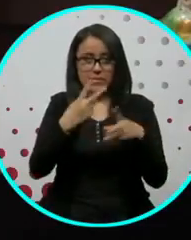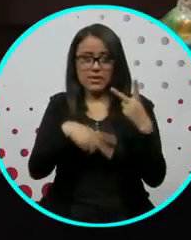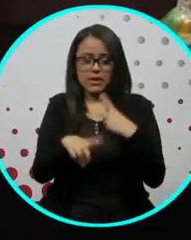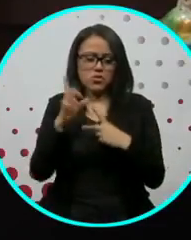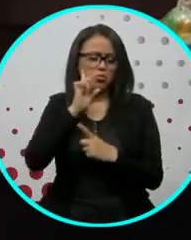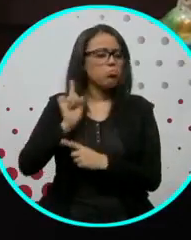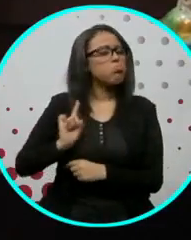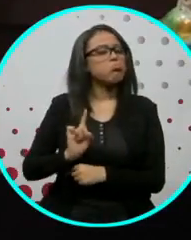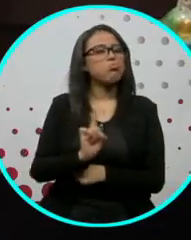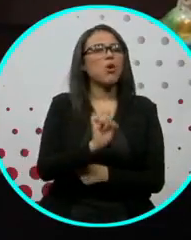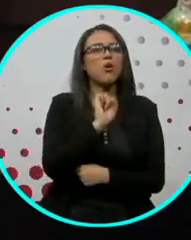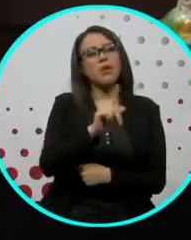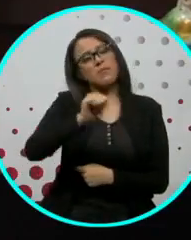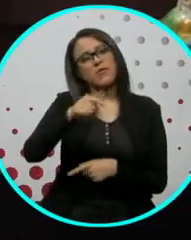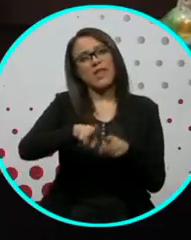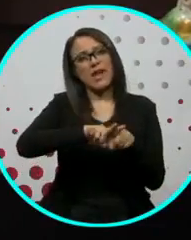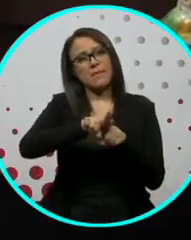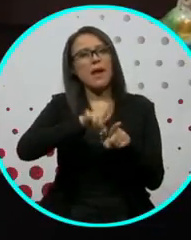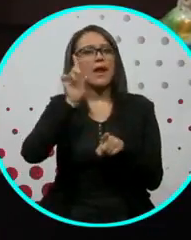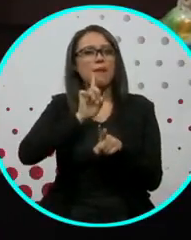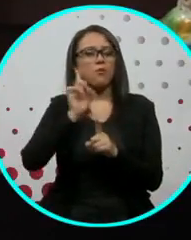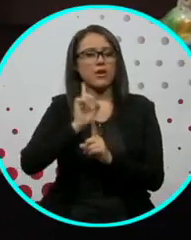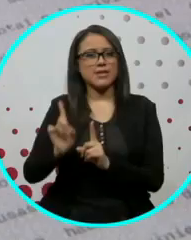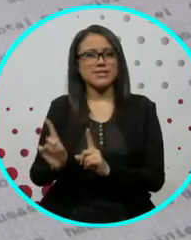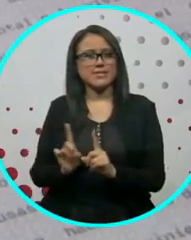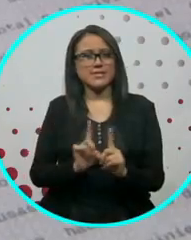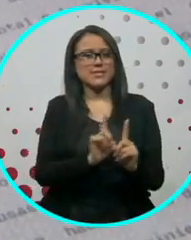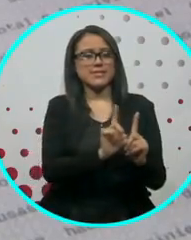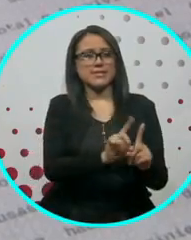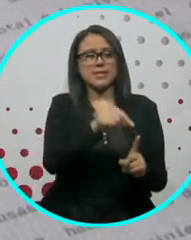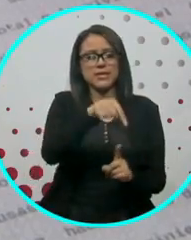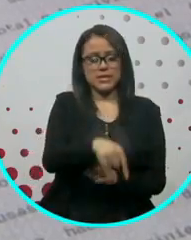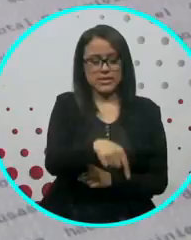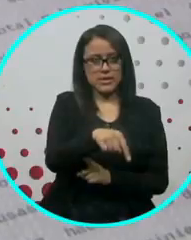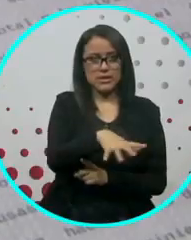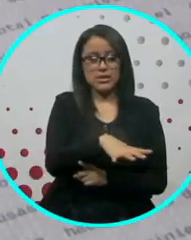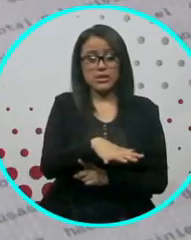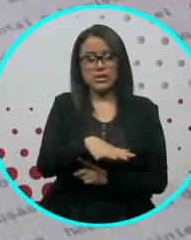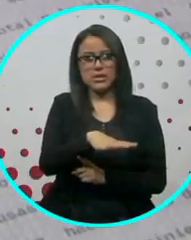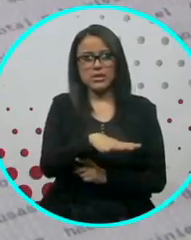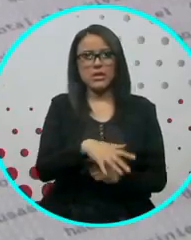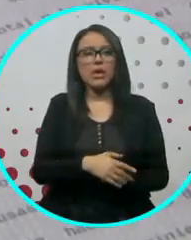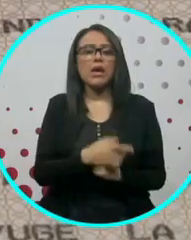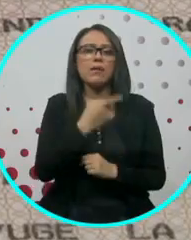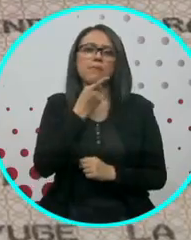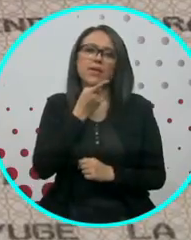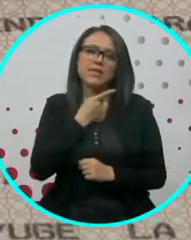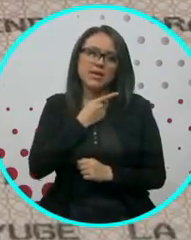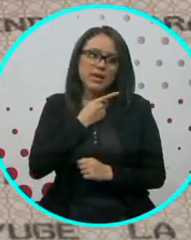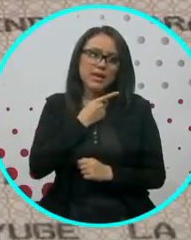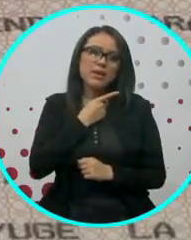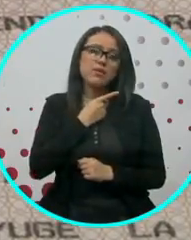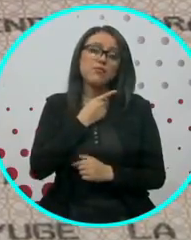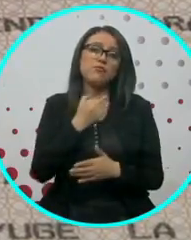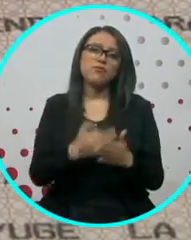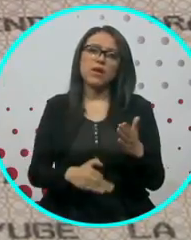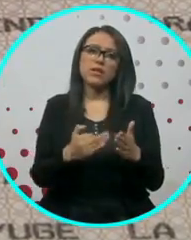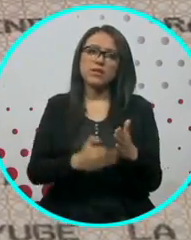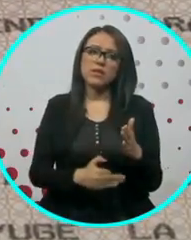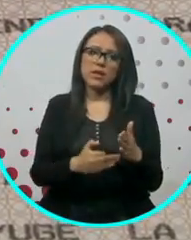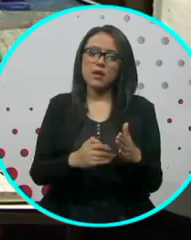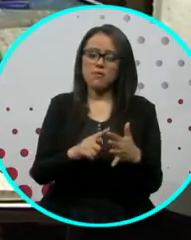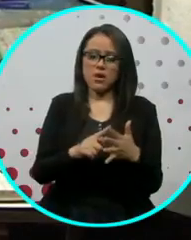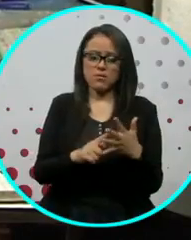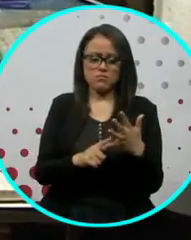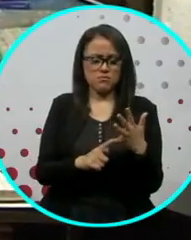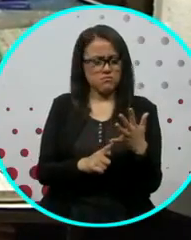fui con mi otra hermanita y allí fue donde empezaron a decir que faltaban unos